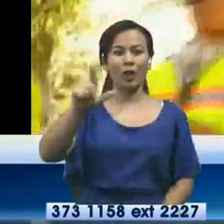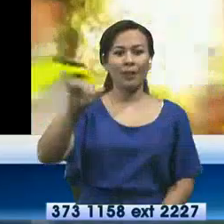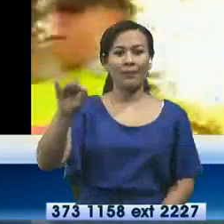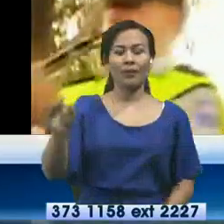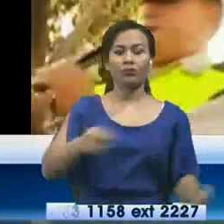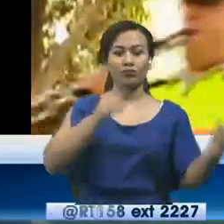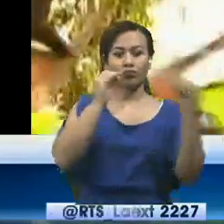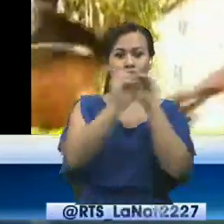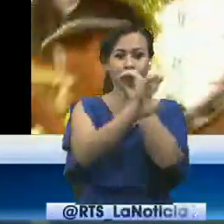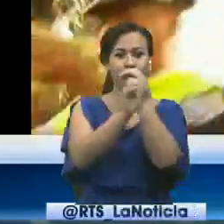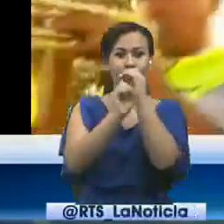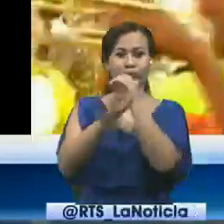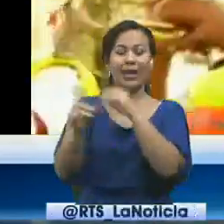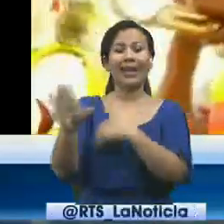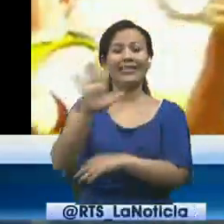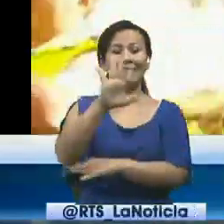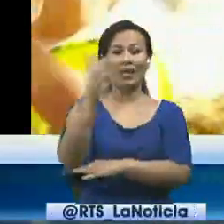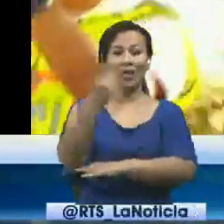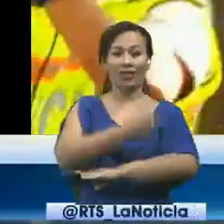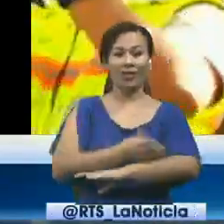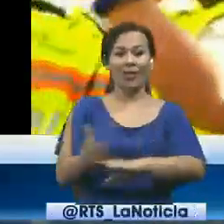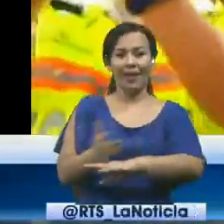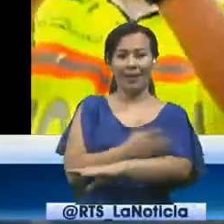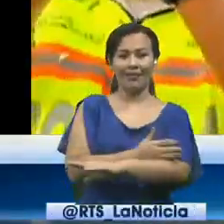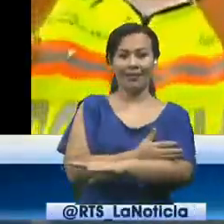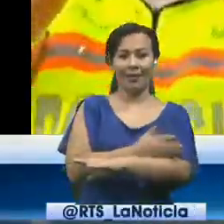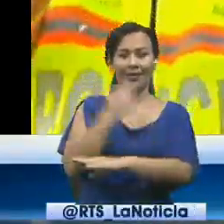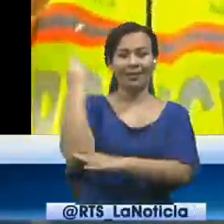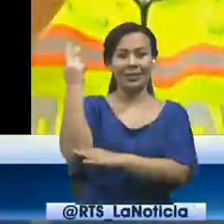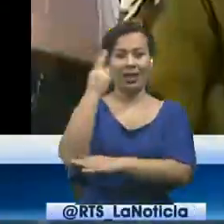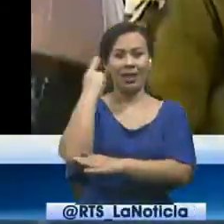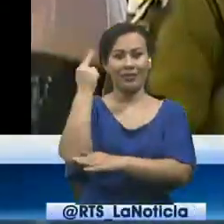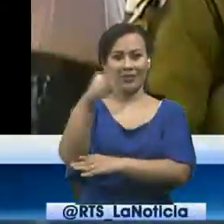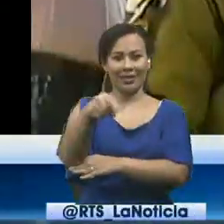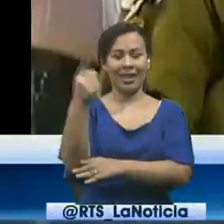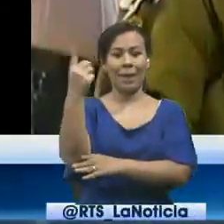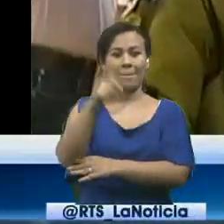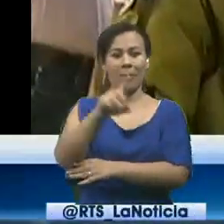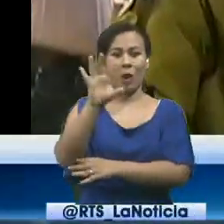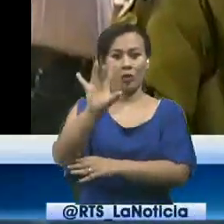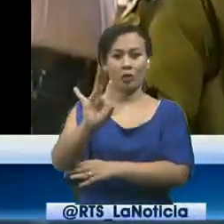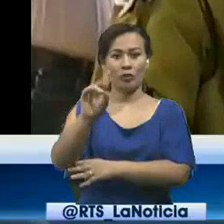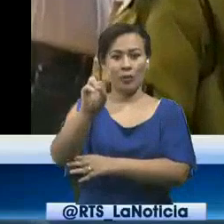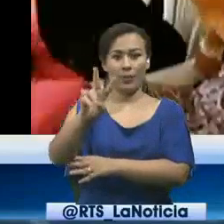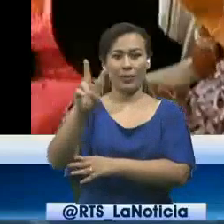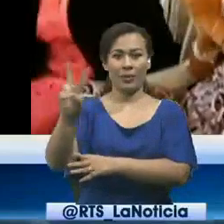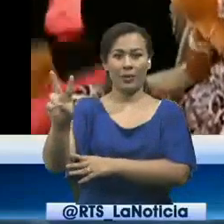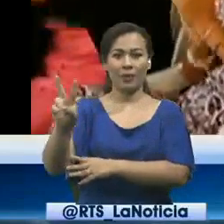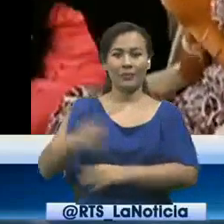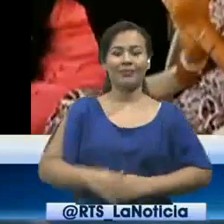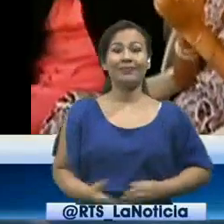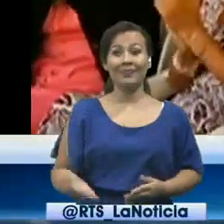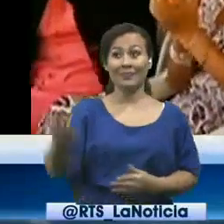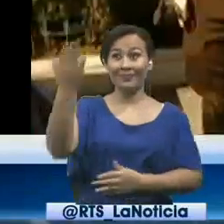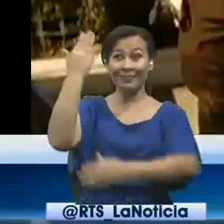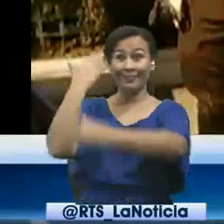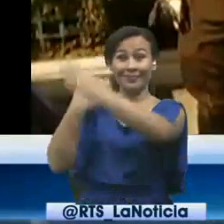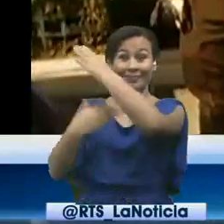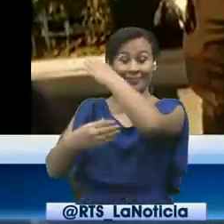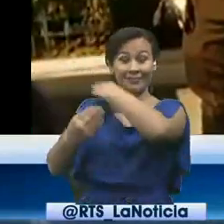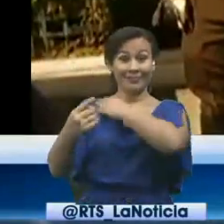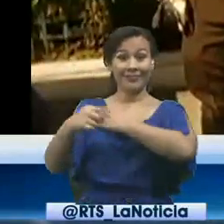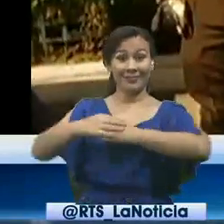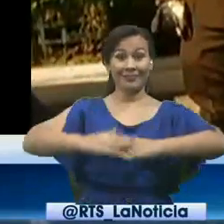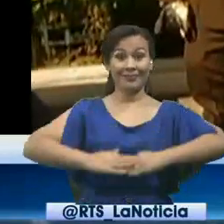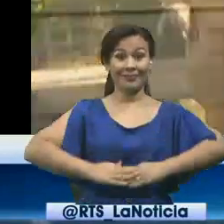diurna 5 días antes de la conmemoración de su entrevista en 1822 en la frontera libertaria